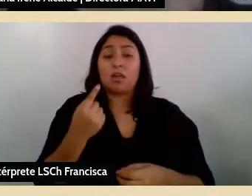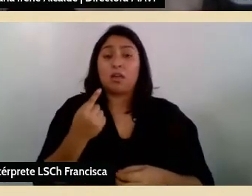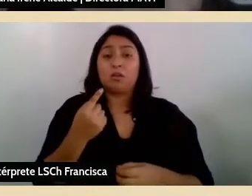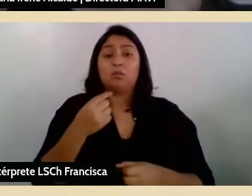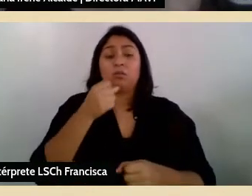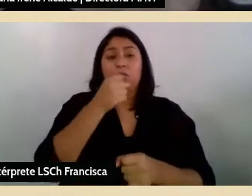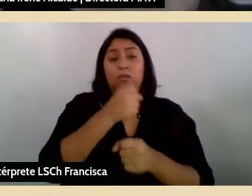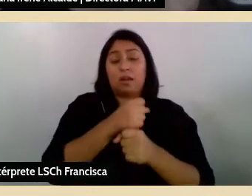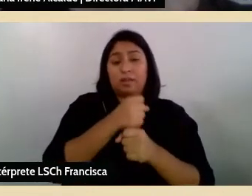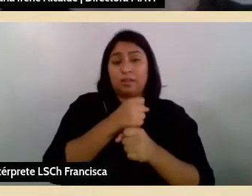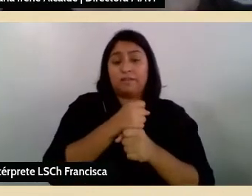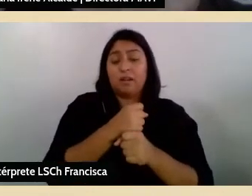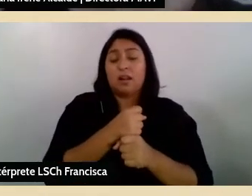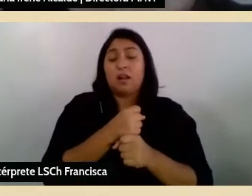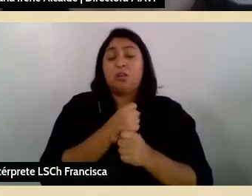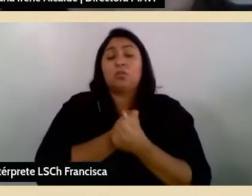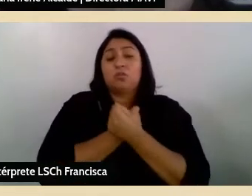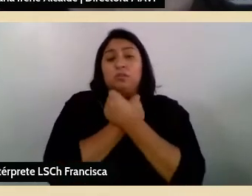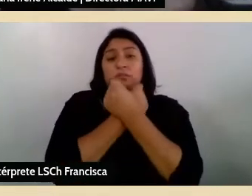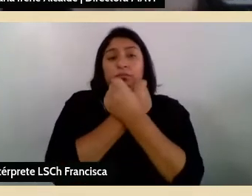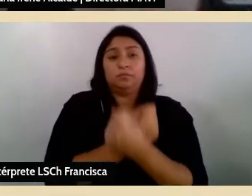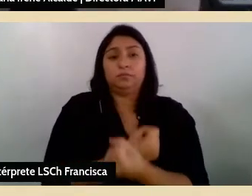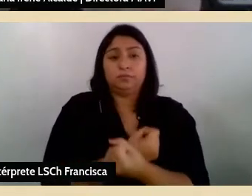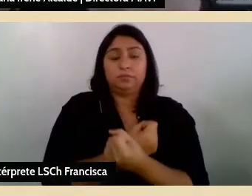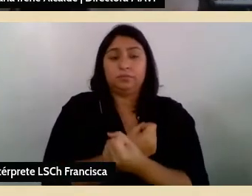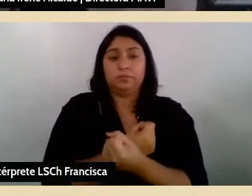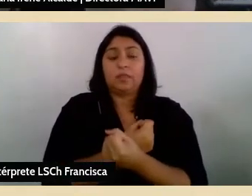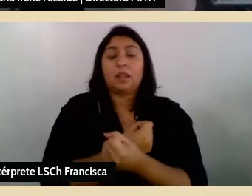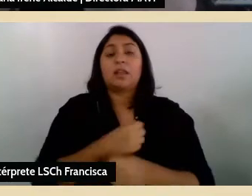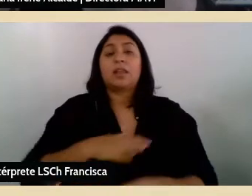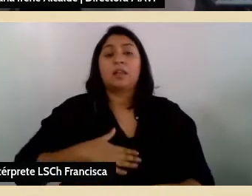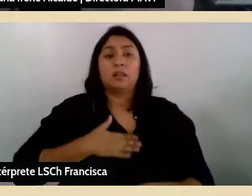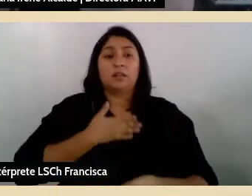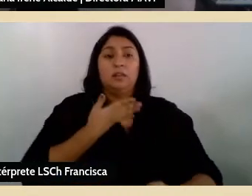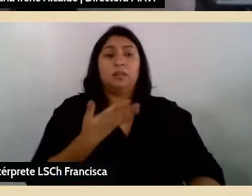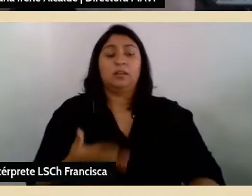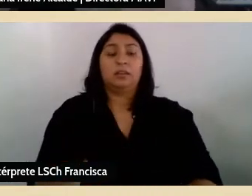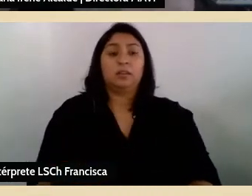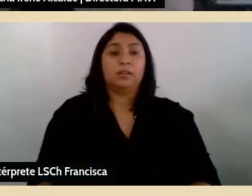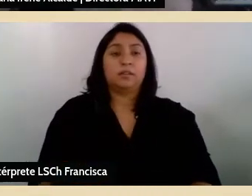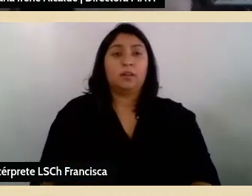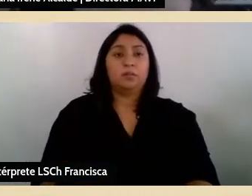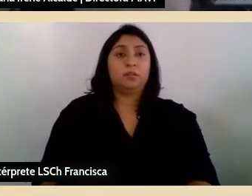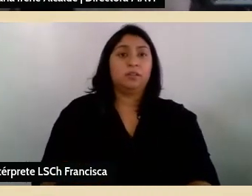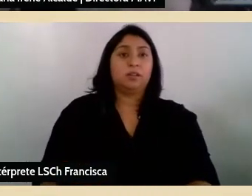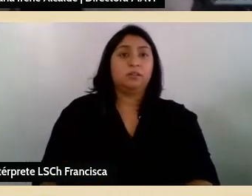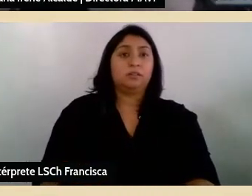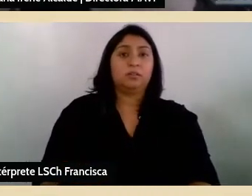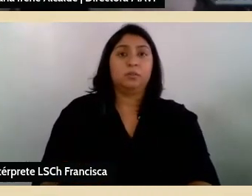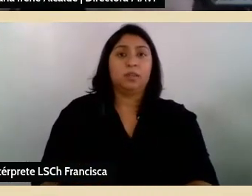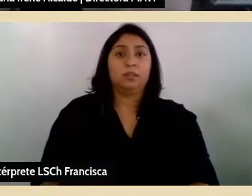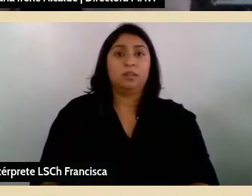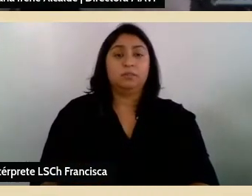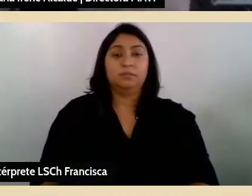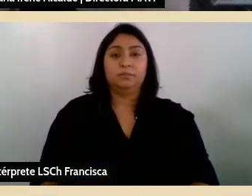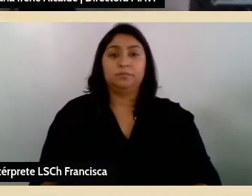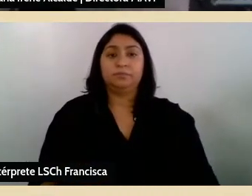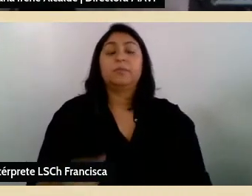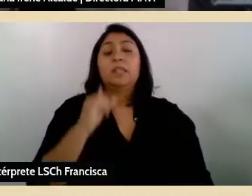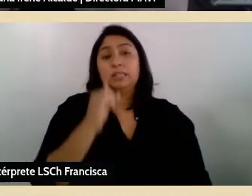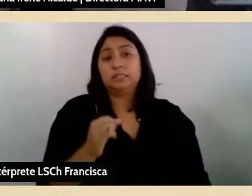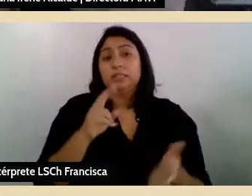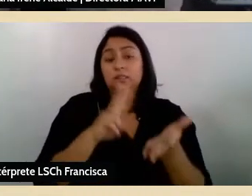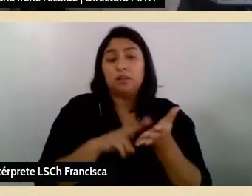una entrega muy emocionante. Así que eso. Sí, pues de todas maneras, yo creo